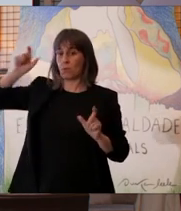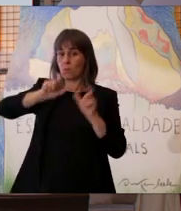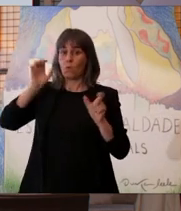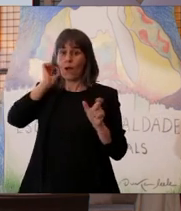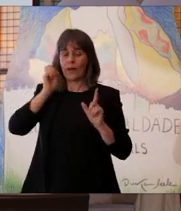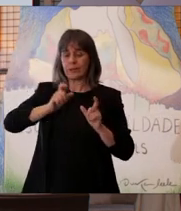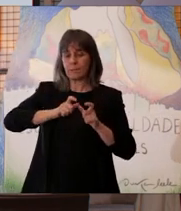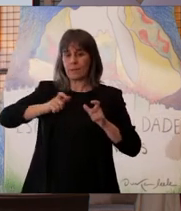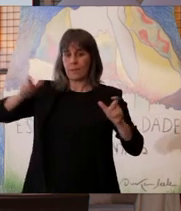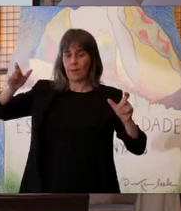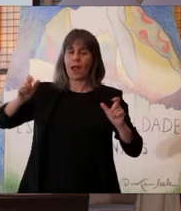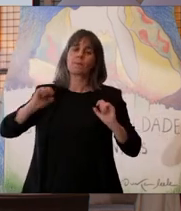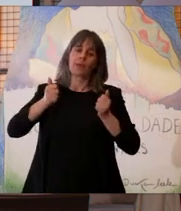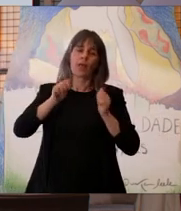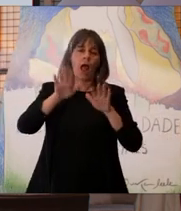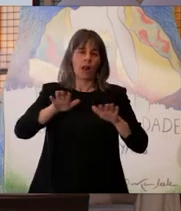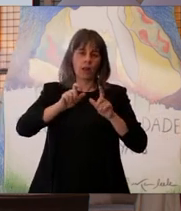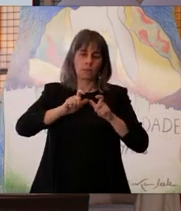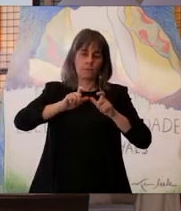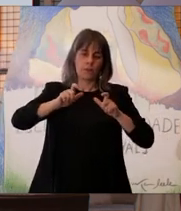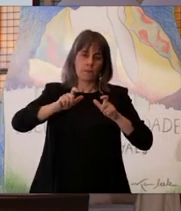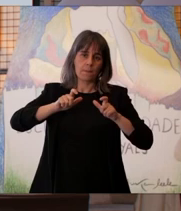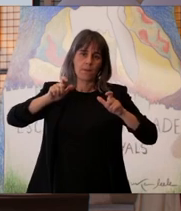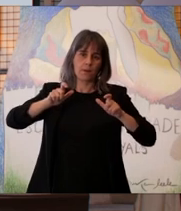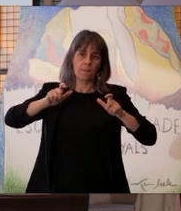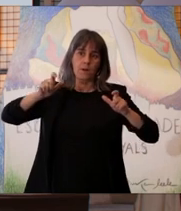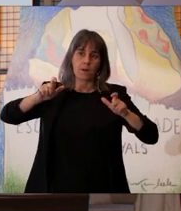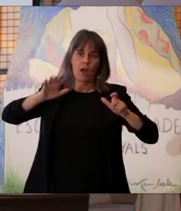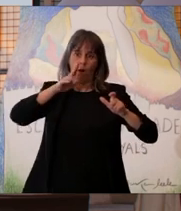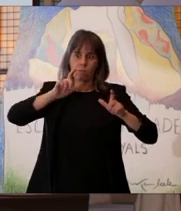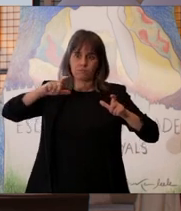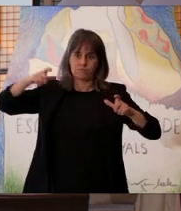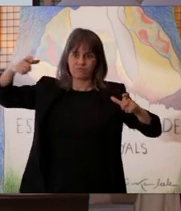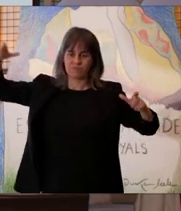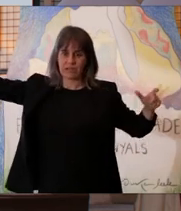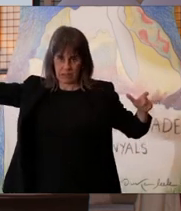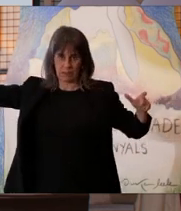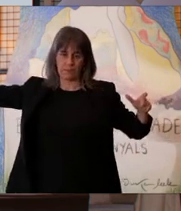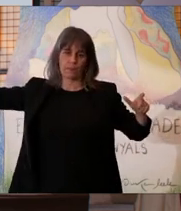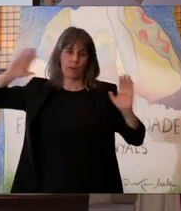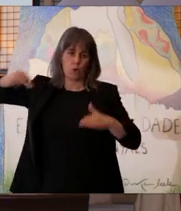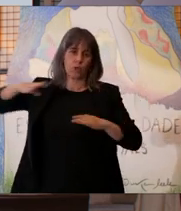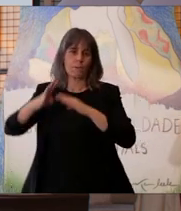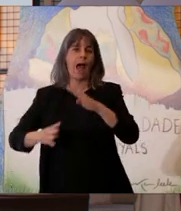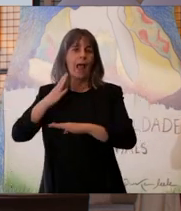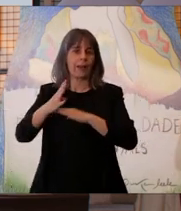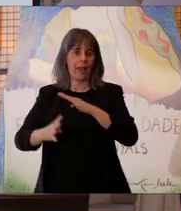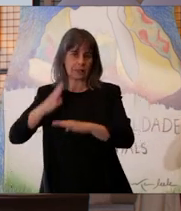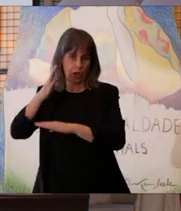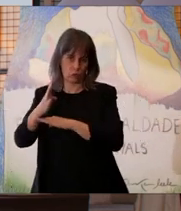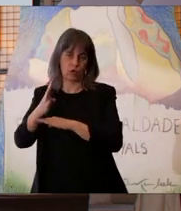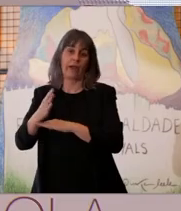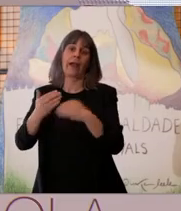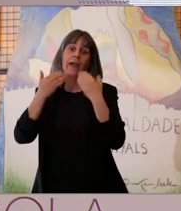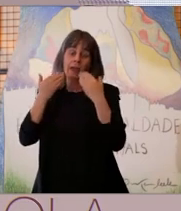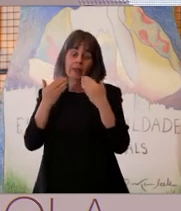muy lento pero que ya se ha ido incrementando incrementando en las últimas legislaturas sí que fruto también de